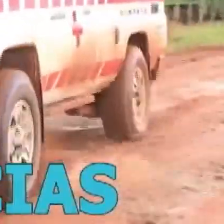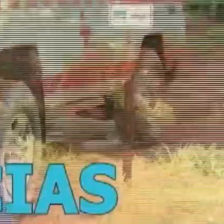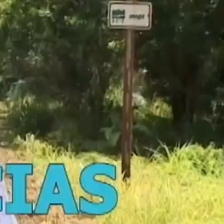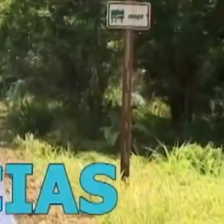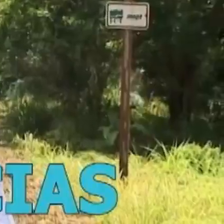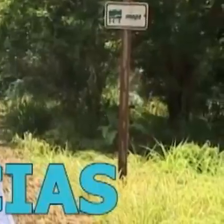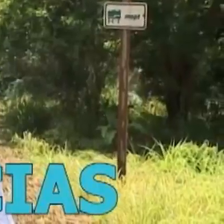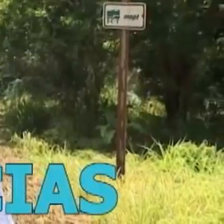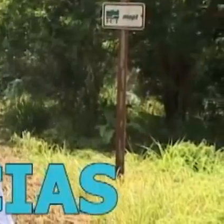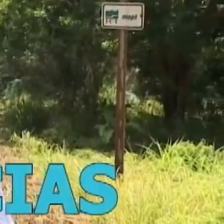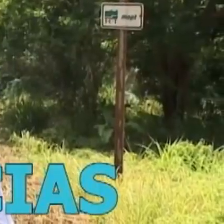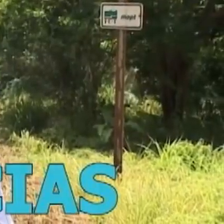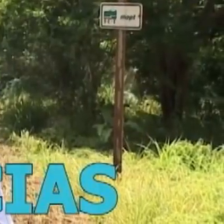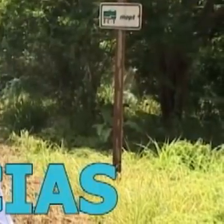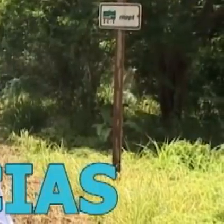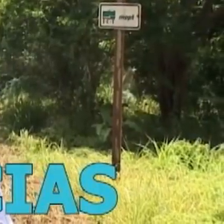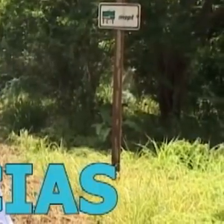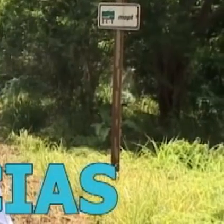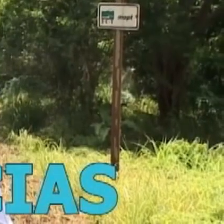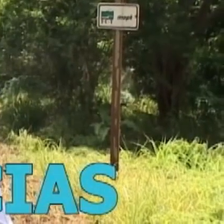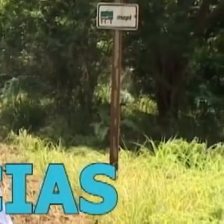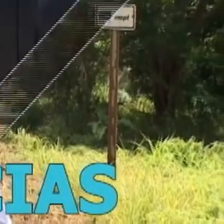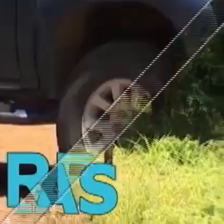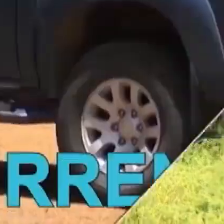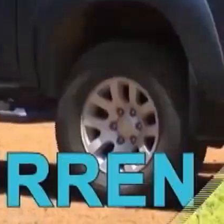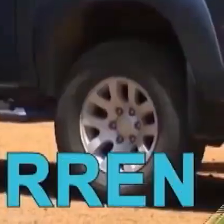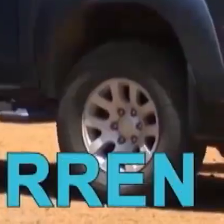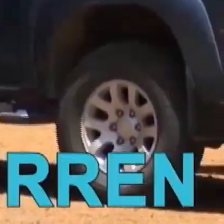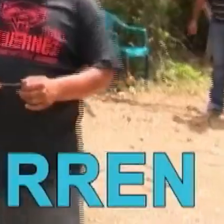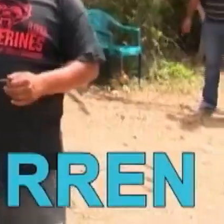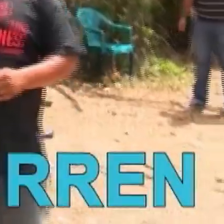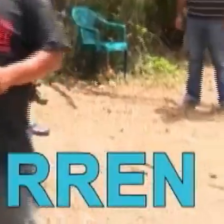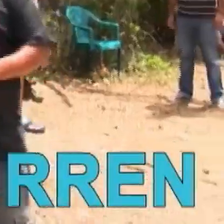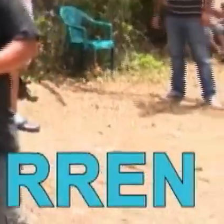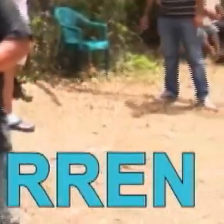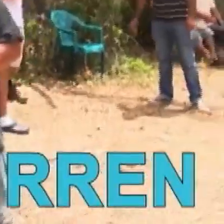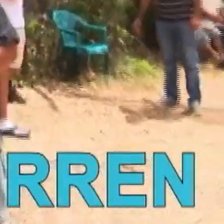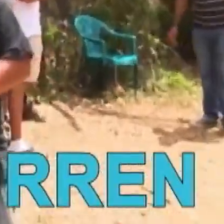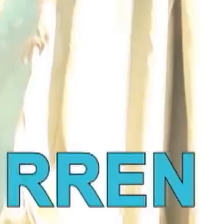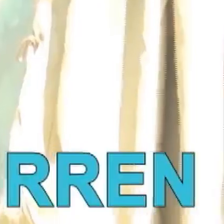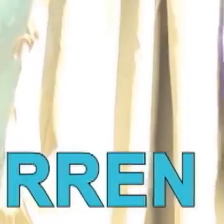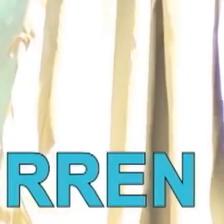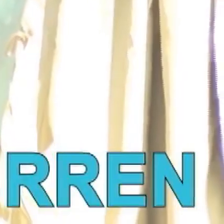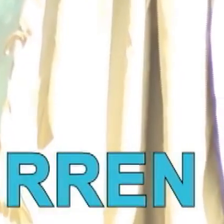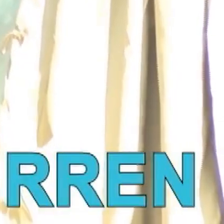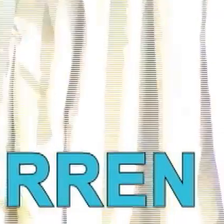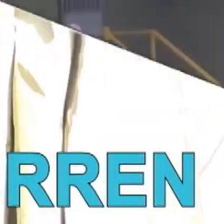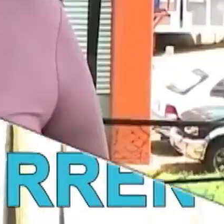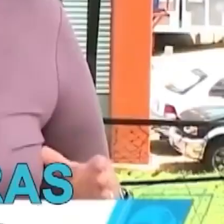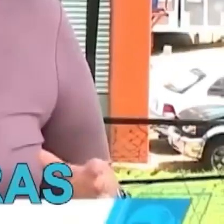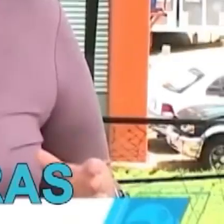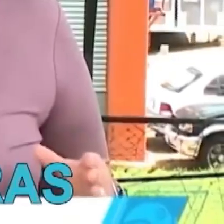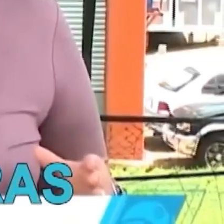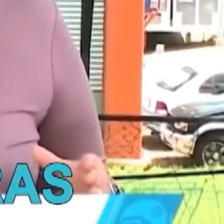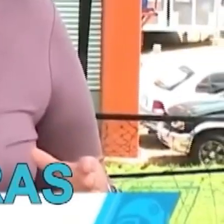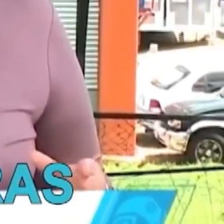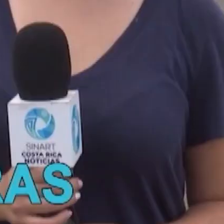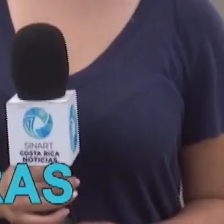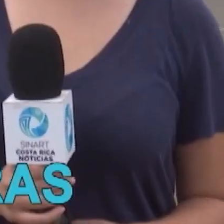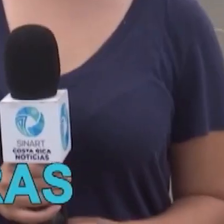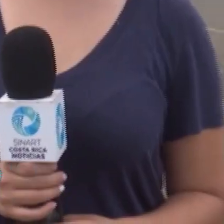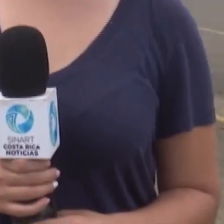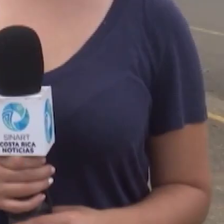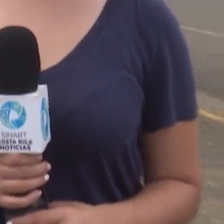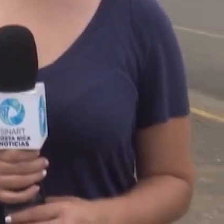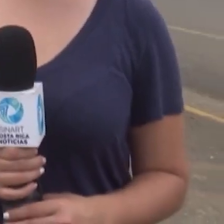Cubrimos la pandemia junto a informó usted. Ana Marta Arce desde Los Chiles, San Carlos. Le traemos las noticias desde el lugar en donde